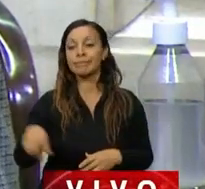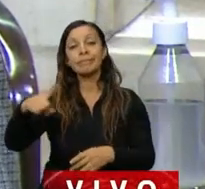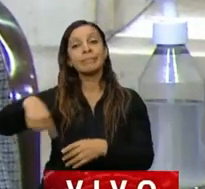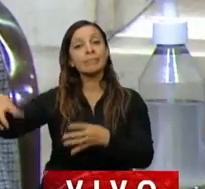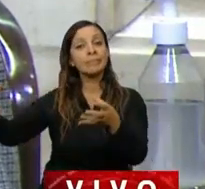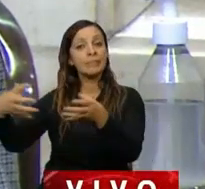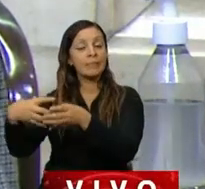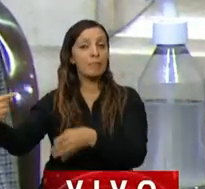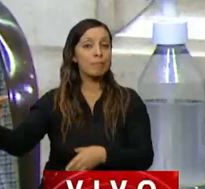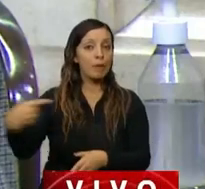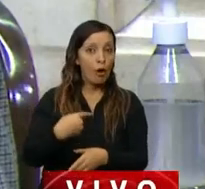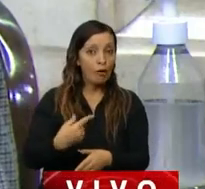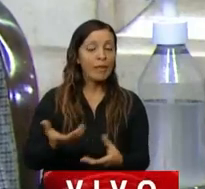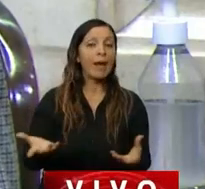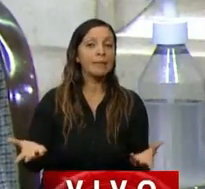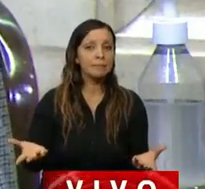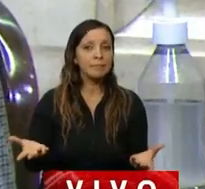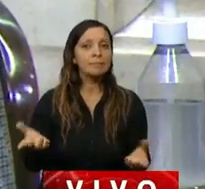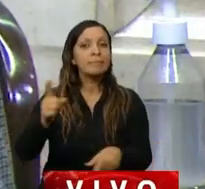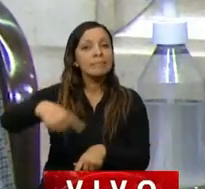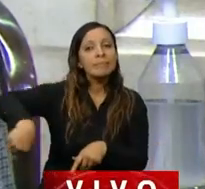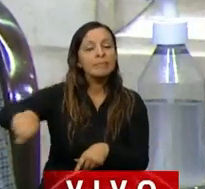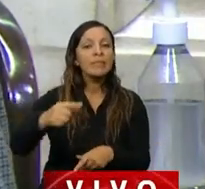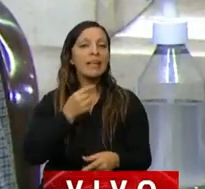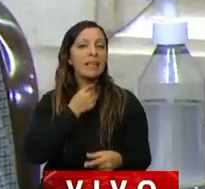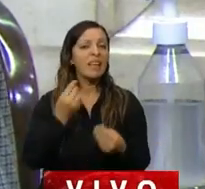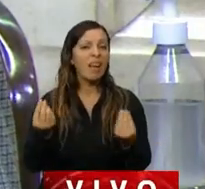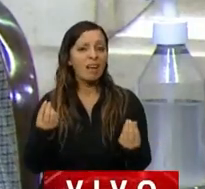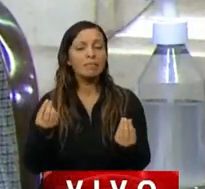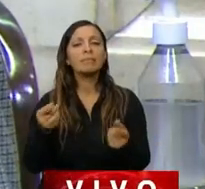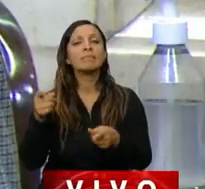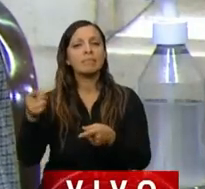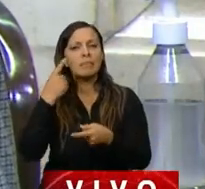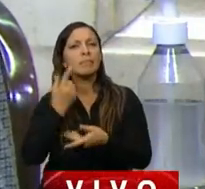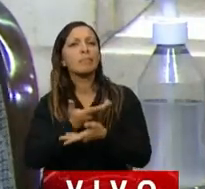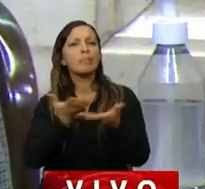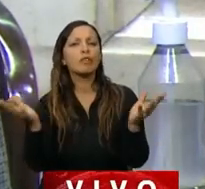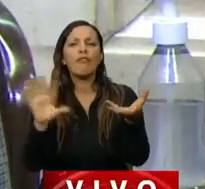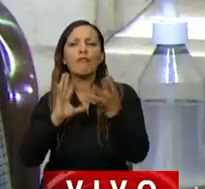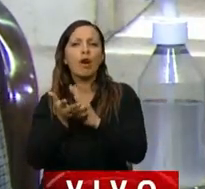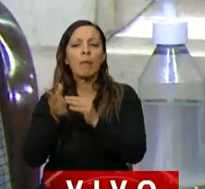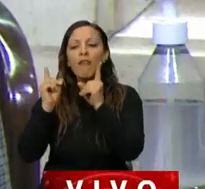adversarios del oficialismo lo que están haciendo es expresando un